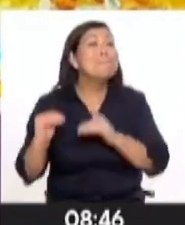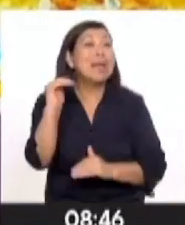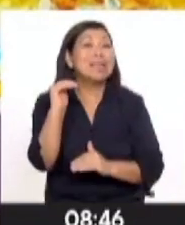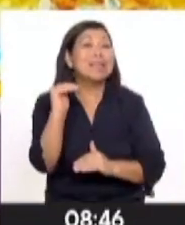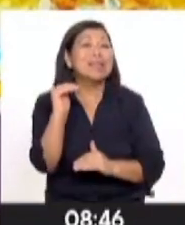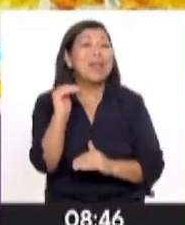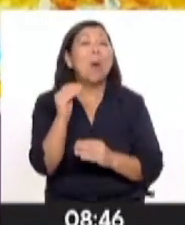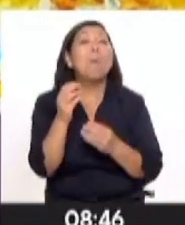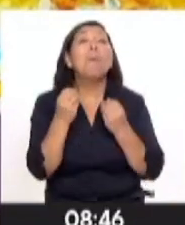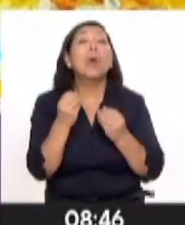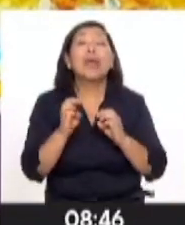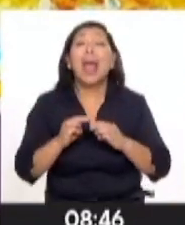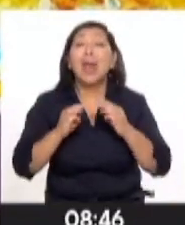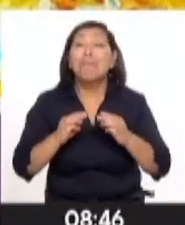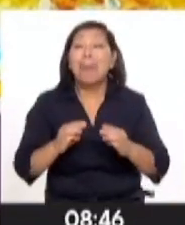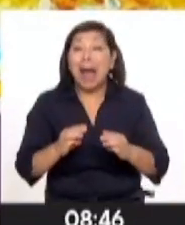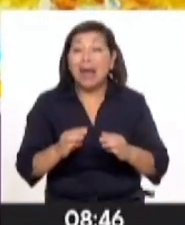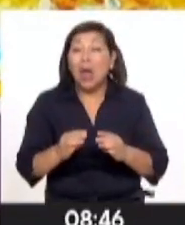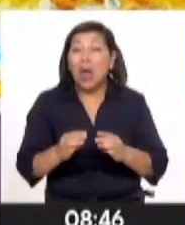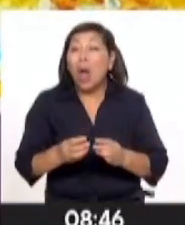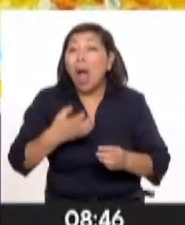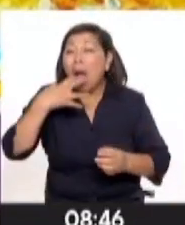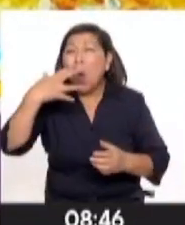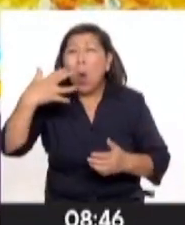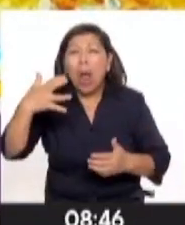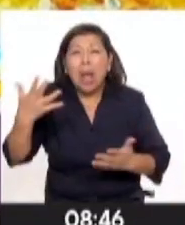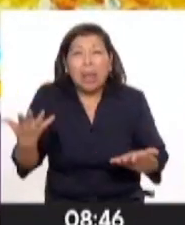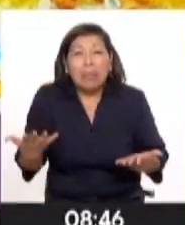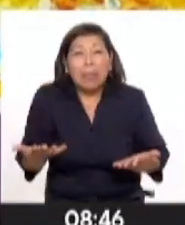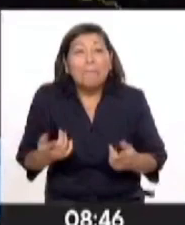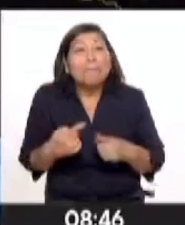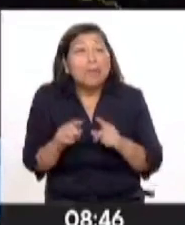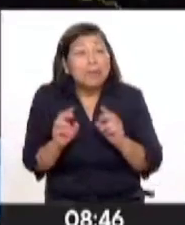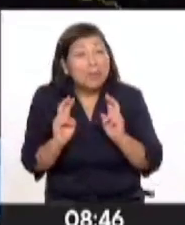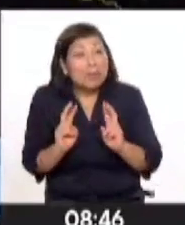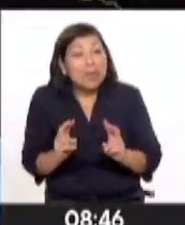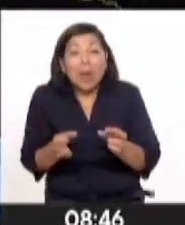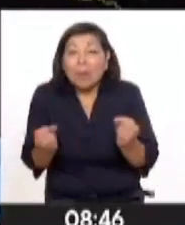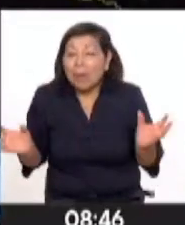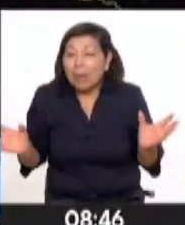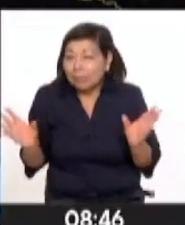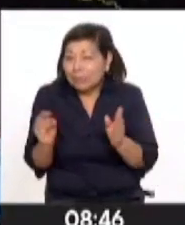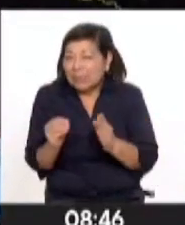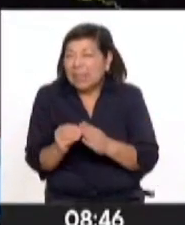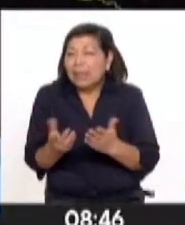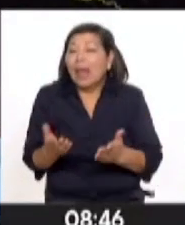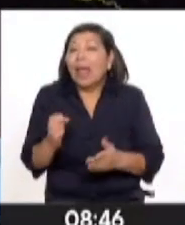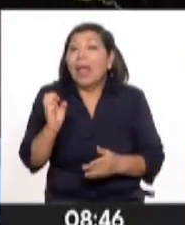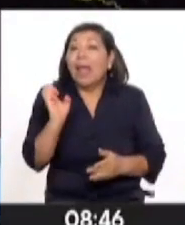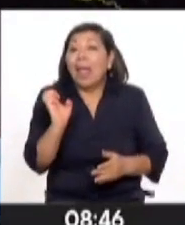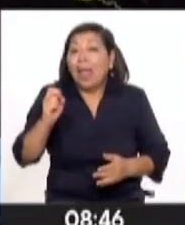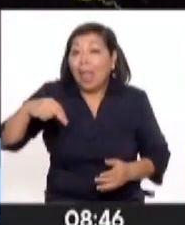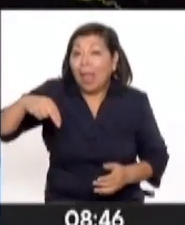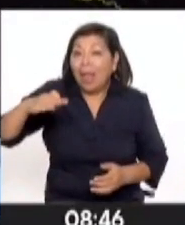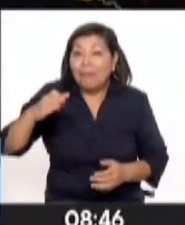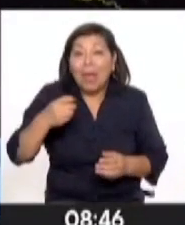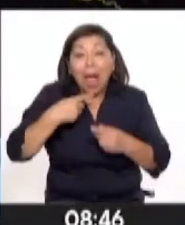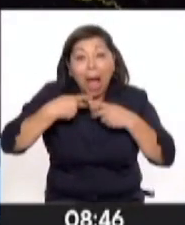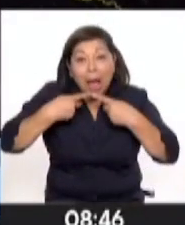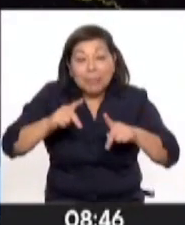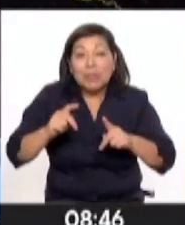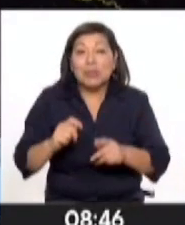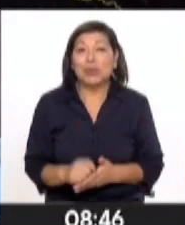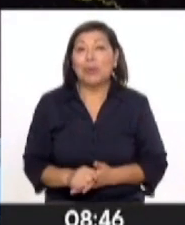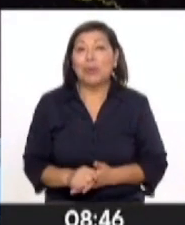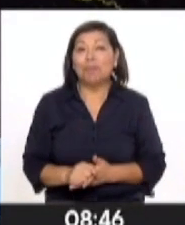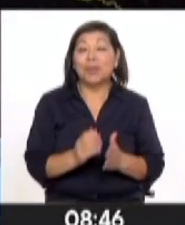usual porque el mar está caliente y va a continuar caliente. Entonces, esto es brevemente qué es lo que nos quiso decir el ENFEN con su comunicado número 7. Ahora